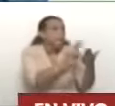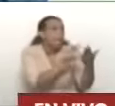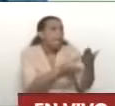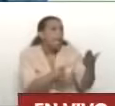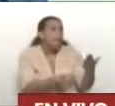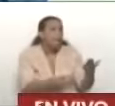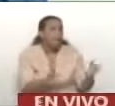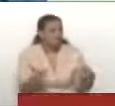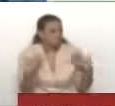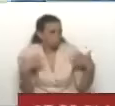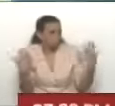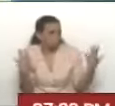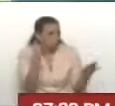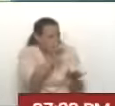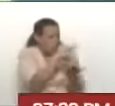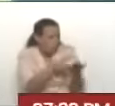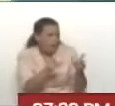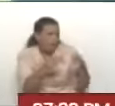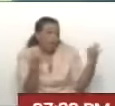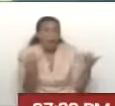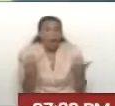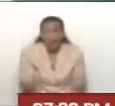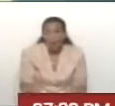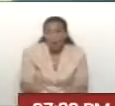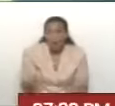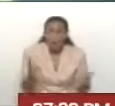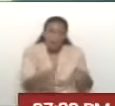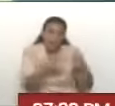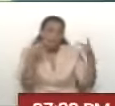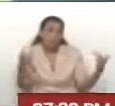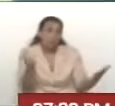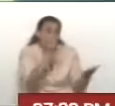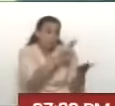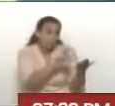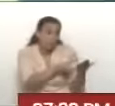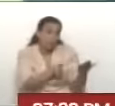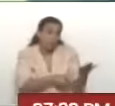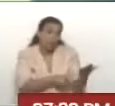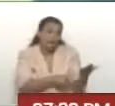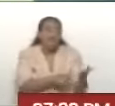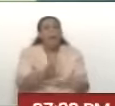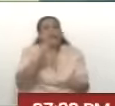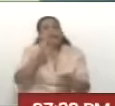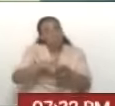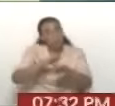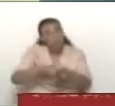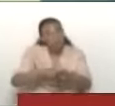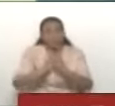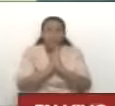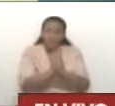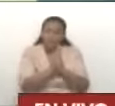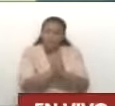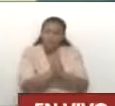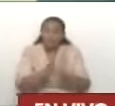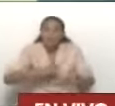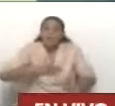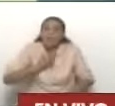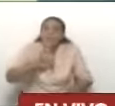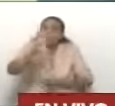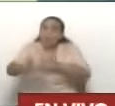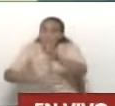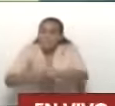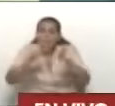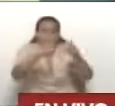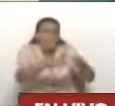Y me motivó. Ahora yo leo periódico impreso y recomiendo. El que pueda conseguir